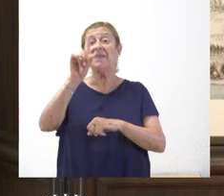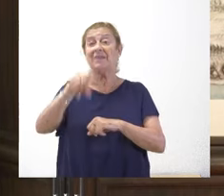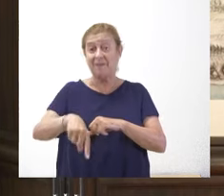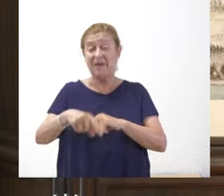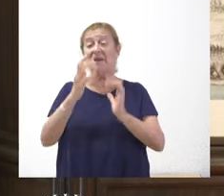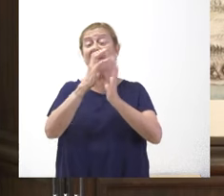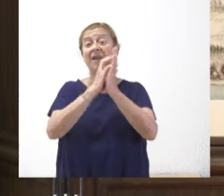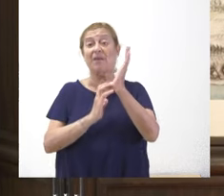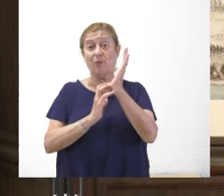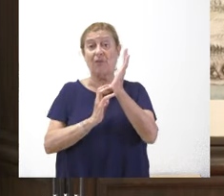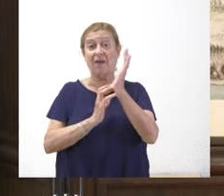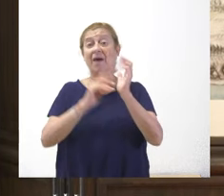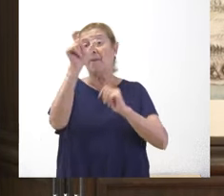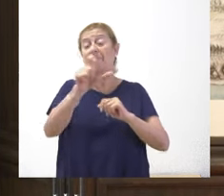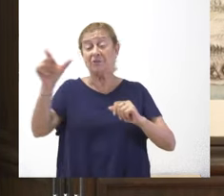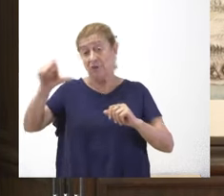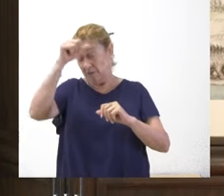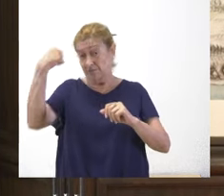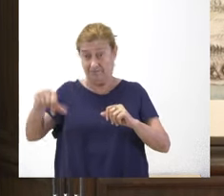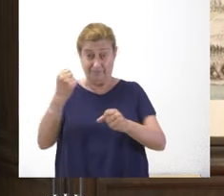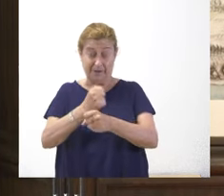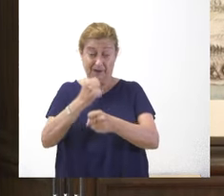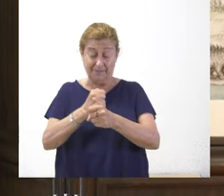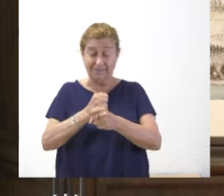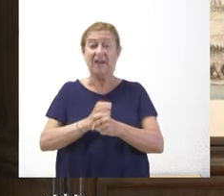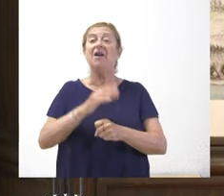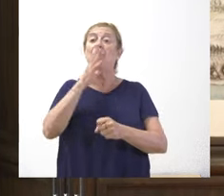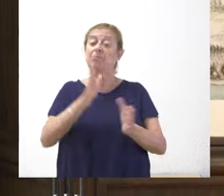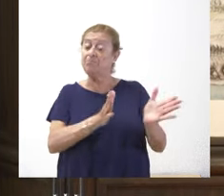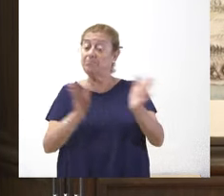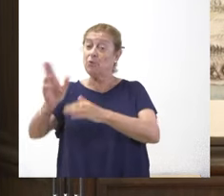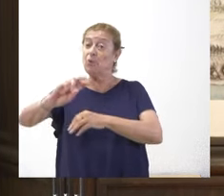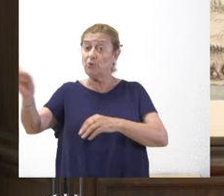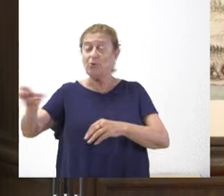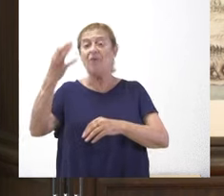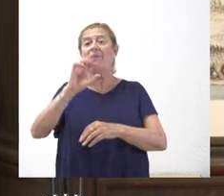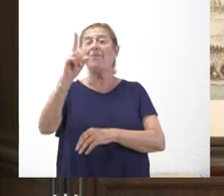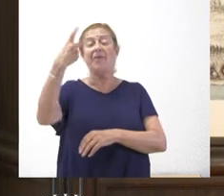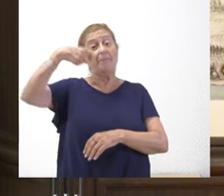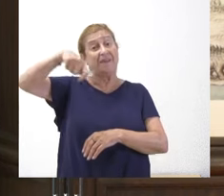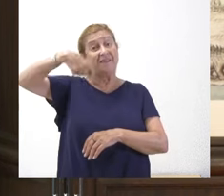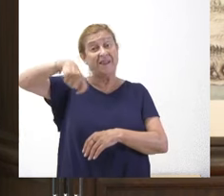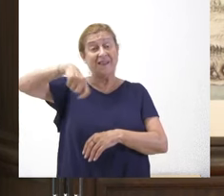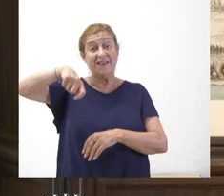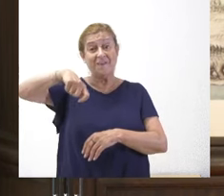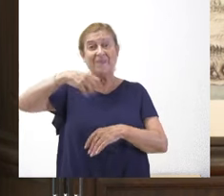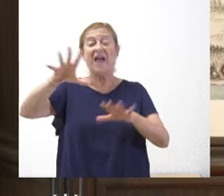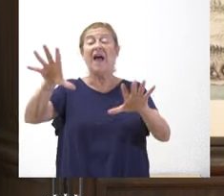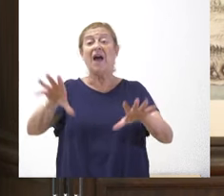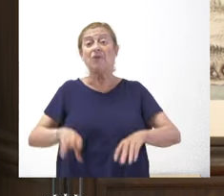reducción del personal por otro lado tengo que decir que la vicepresidencia la